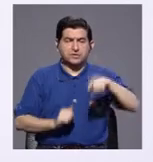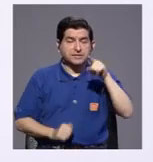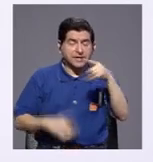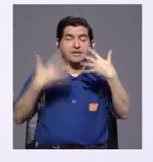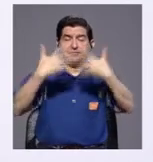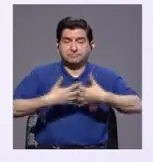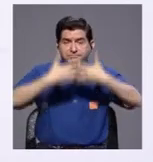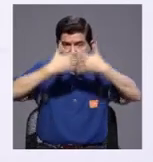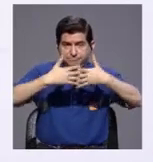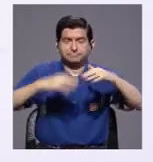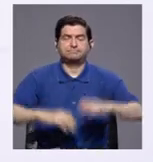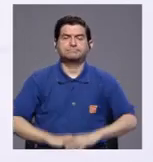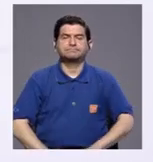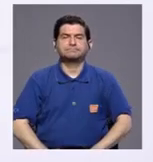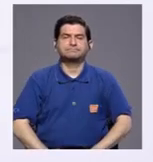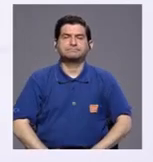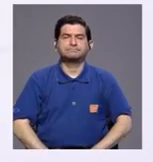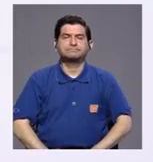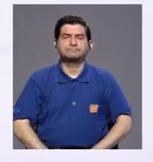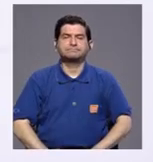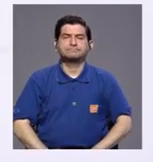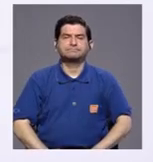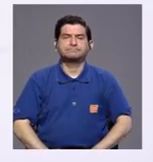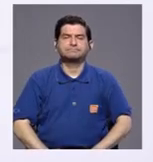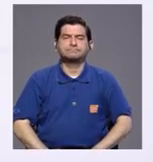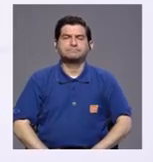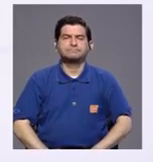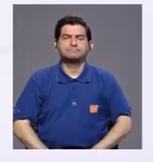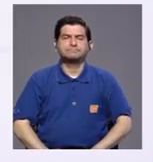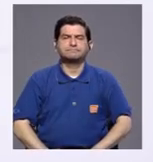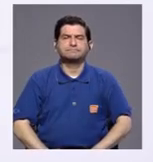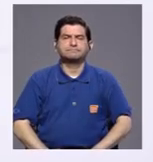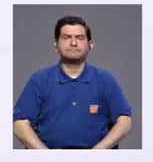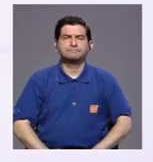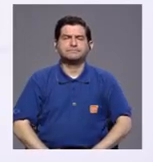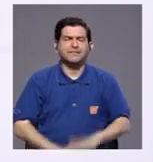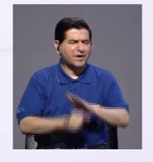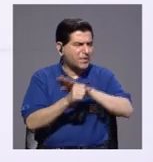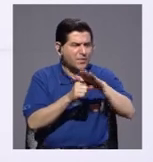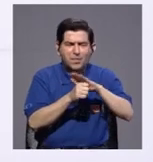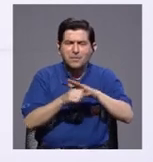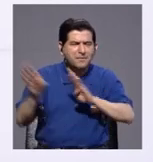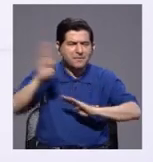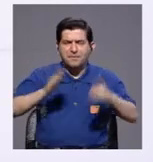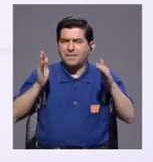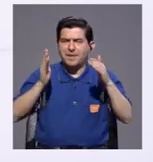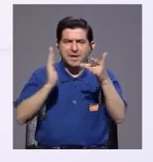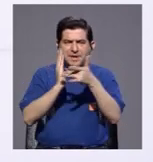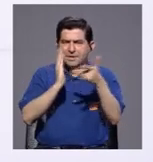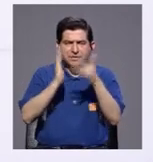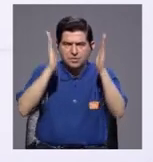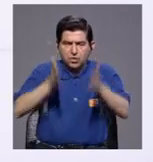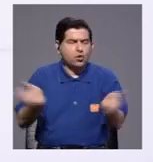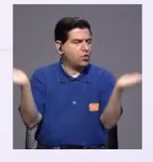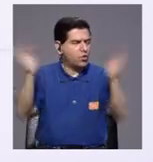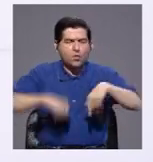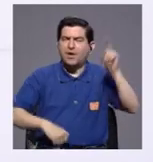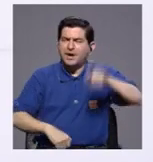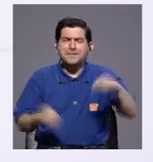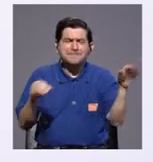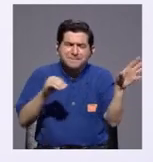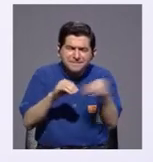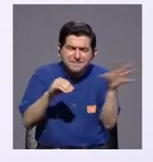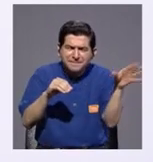industrias entonces no hay no hay suficientes biotecnólogos se necesitan más ahí